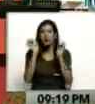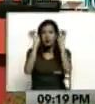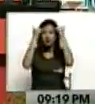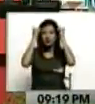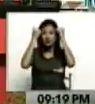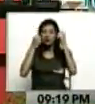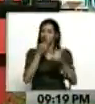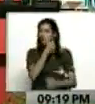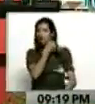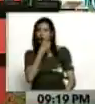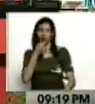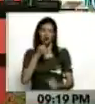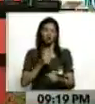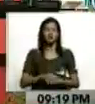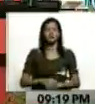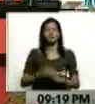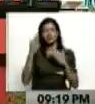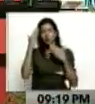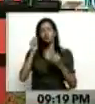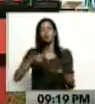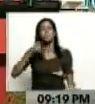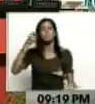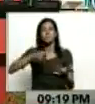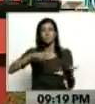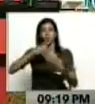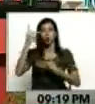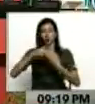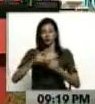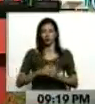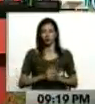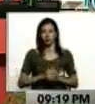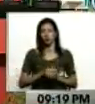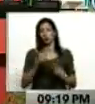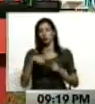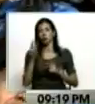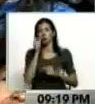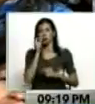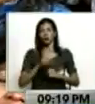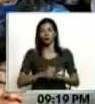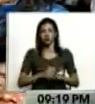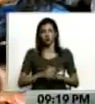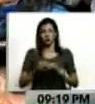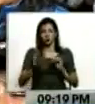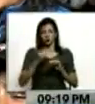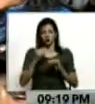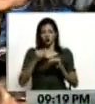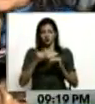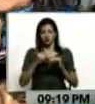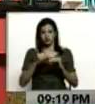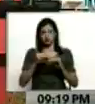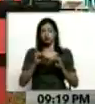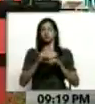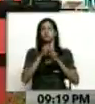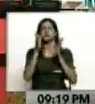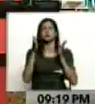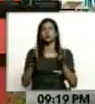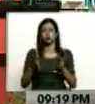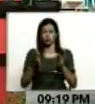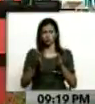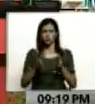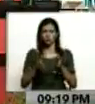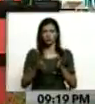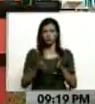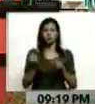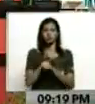Constituyente Cristóbal Jiménez para la juventud para ti y para con el mazo dando Francisco Torre alv manda aquí vario nuestro